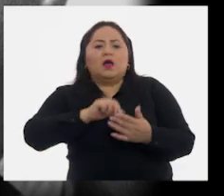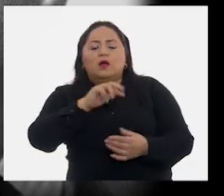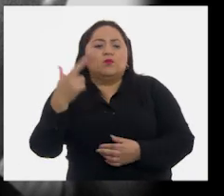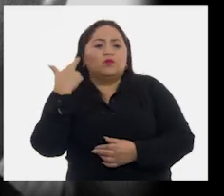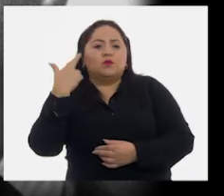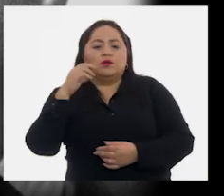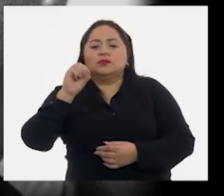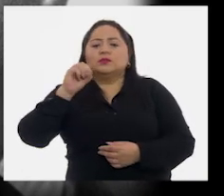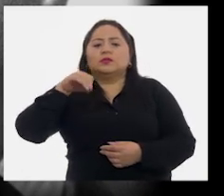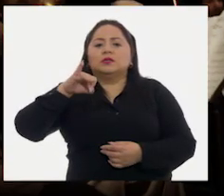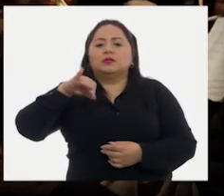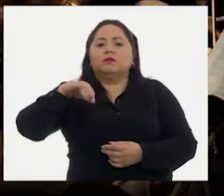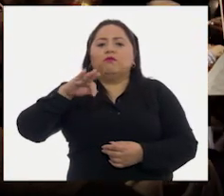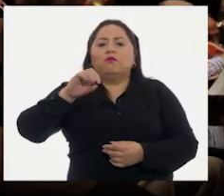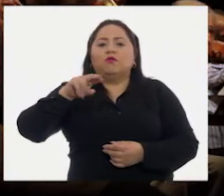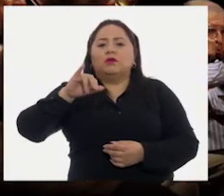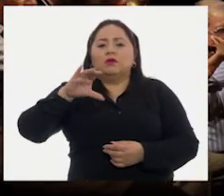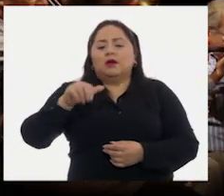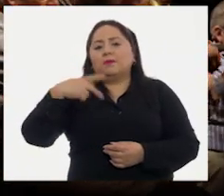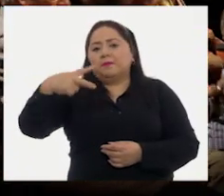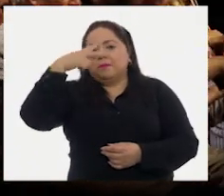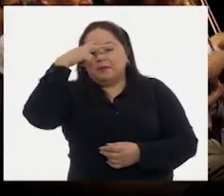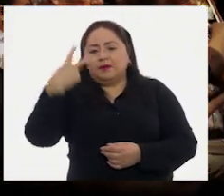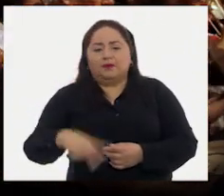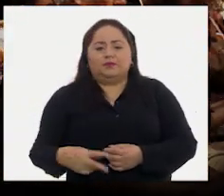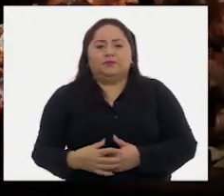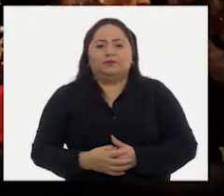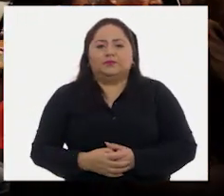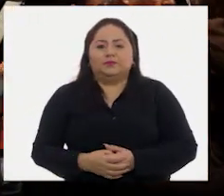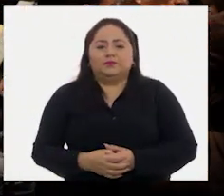música sinfónica mexicana.